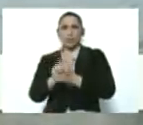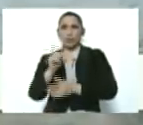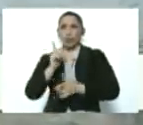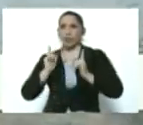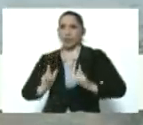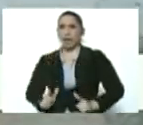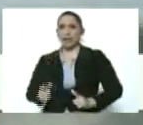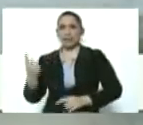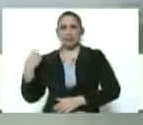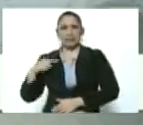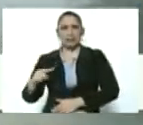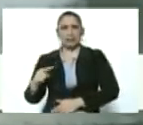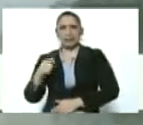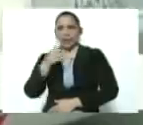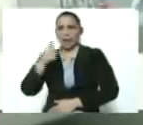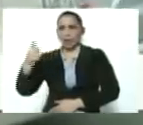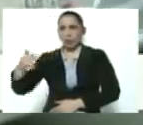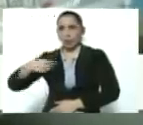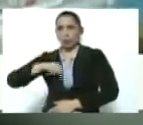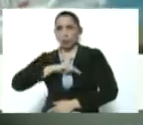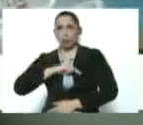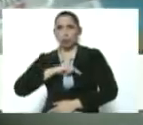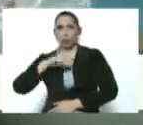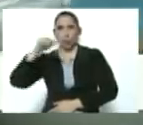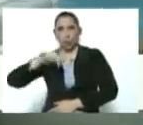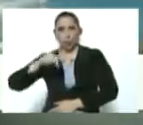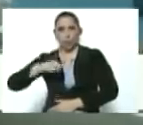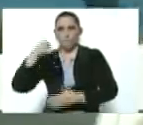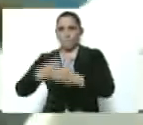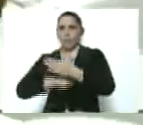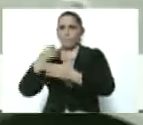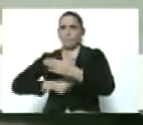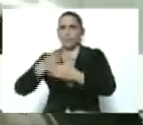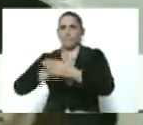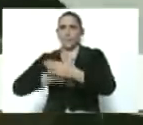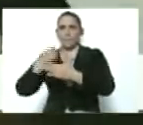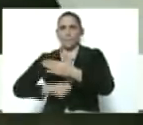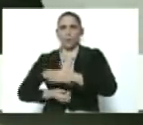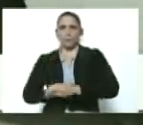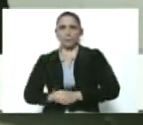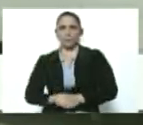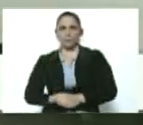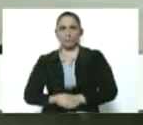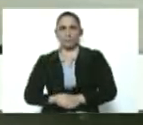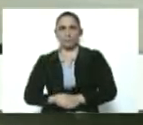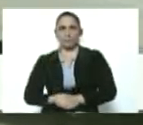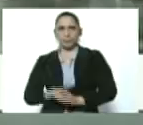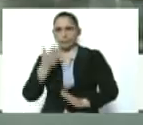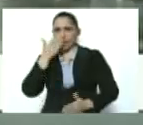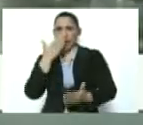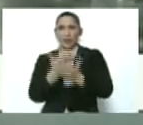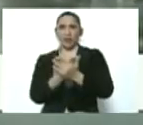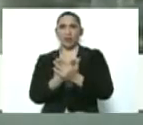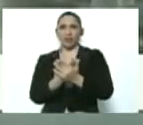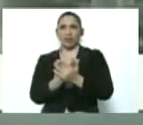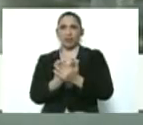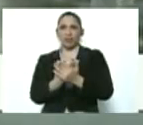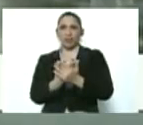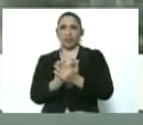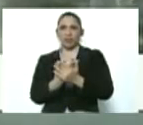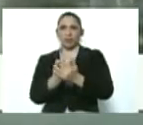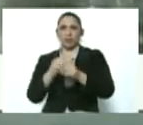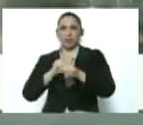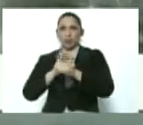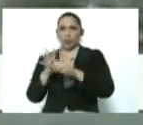nos tiene a cada uno de nosotros hoy dando en estas batallas frente con frente